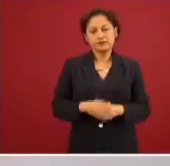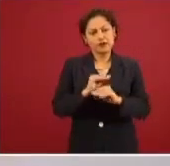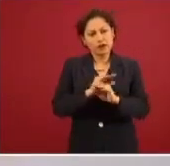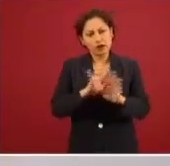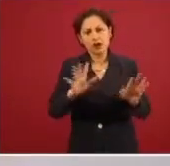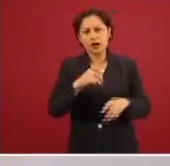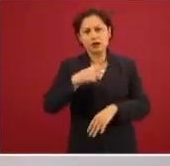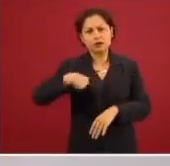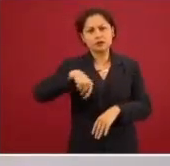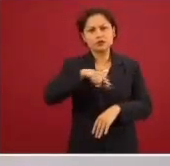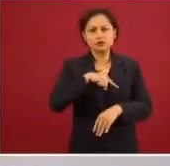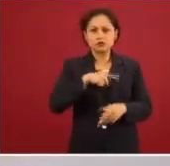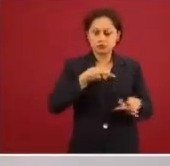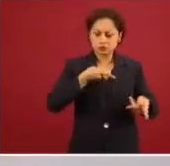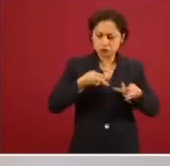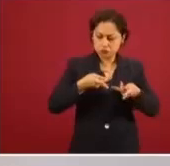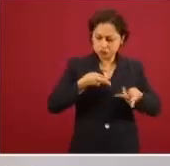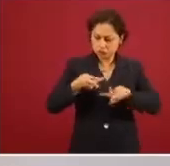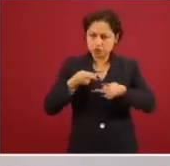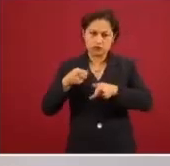preparando, nos seguimos preparando